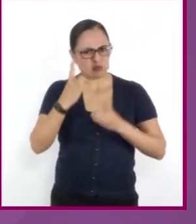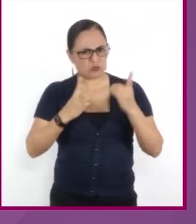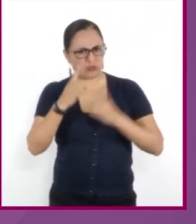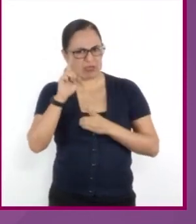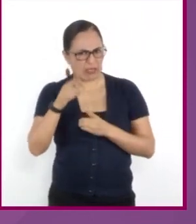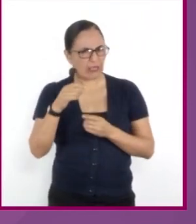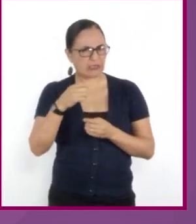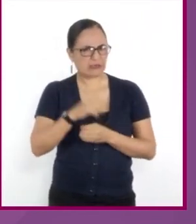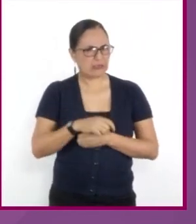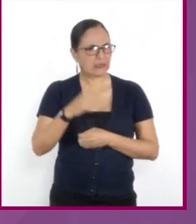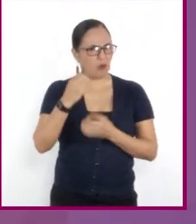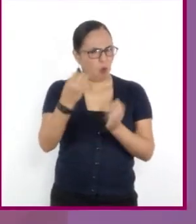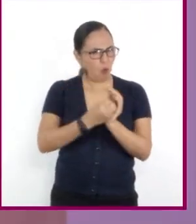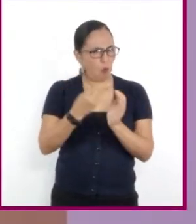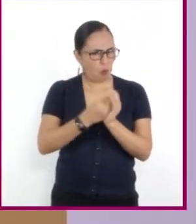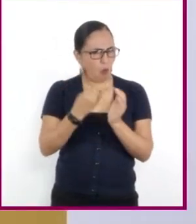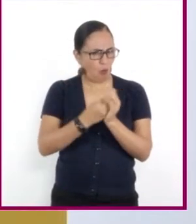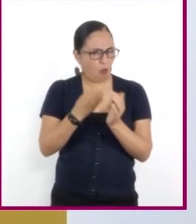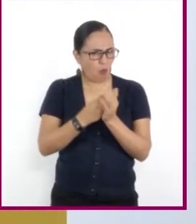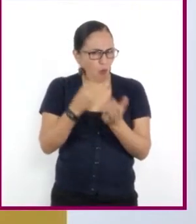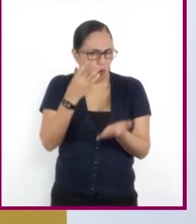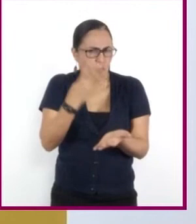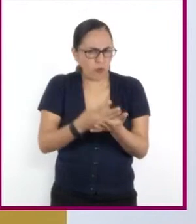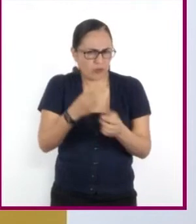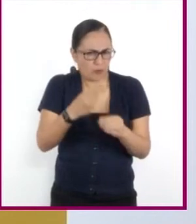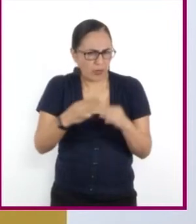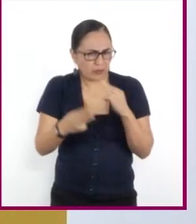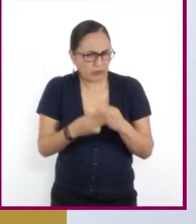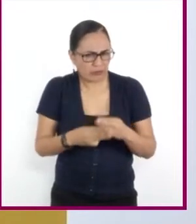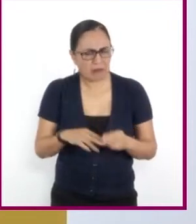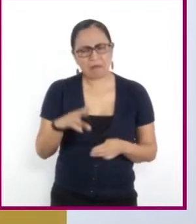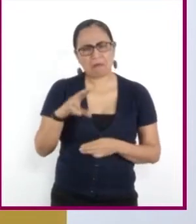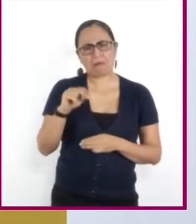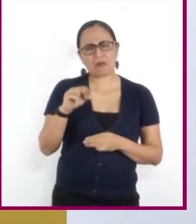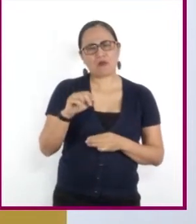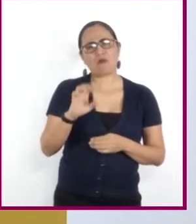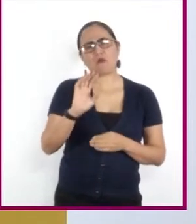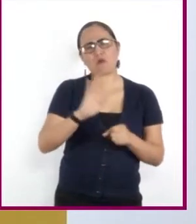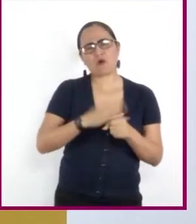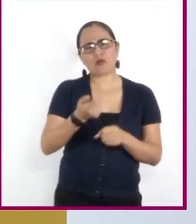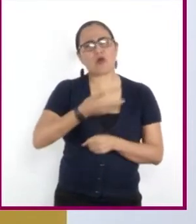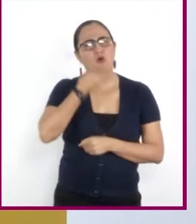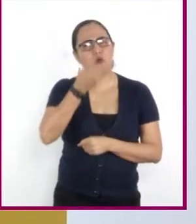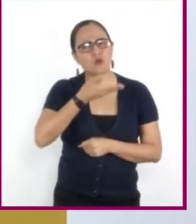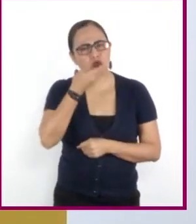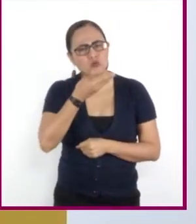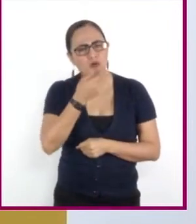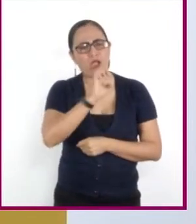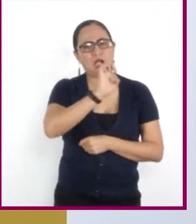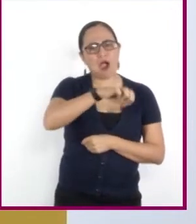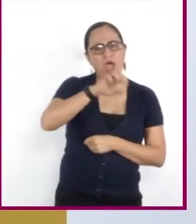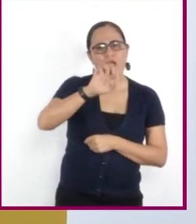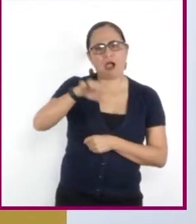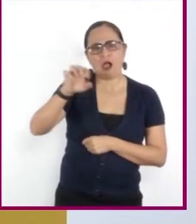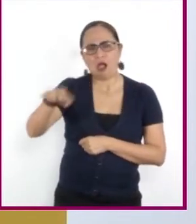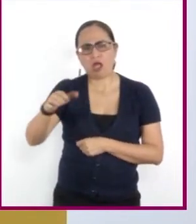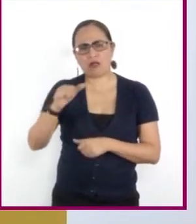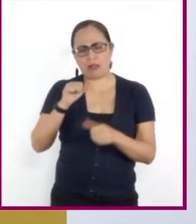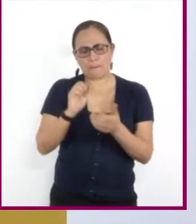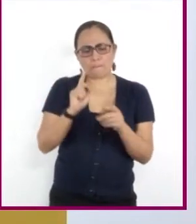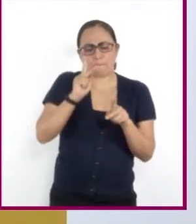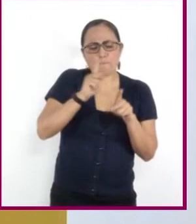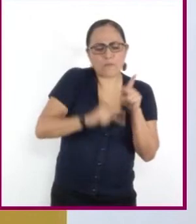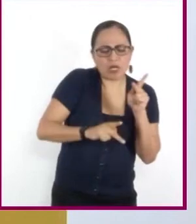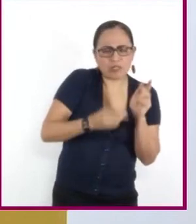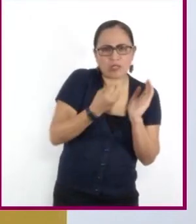era totalmente de oro. Pues en aquellos tiempos una práctica muy usada para la estafa era sustituir una parte de